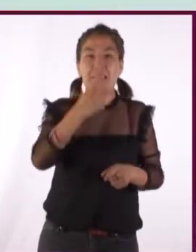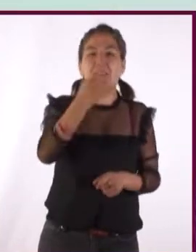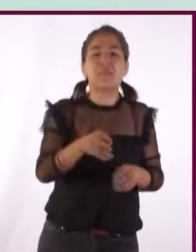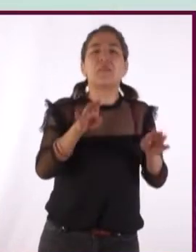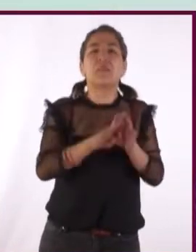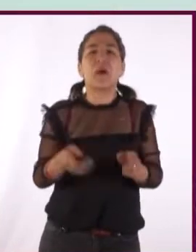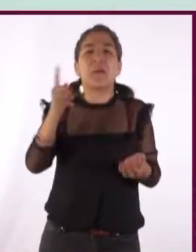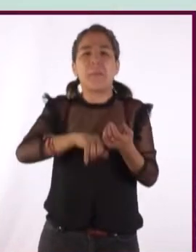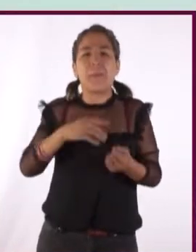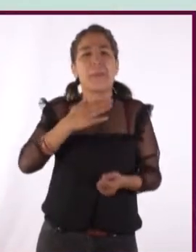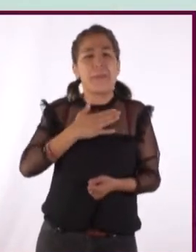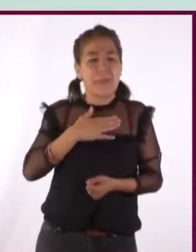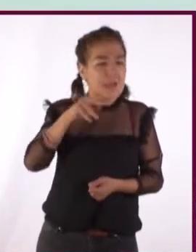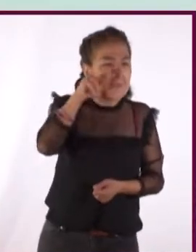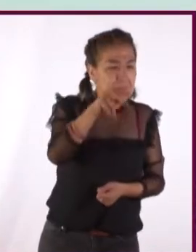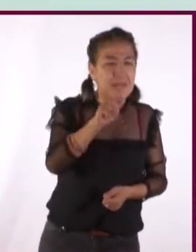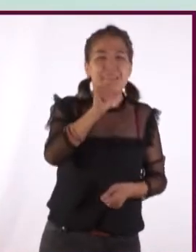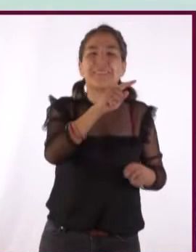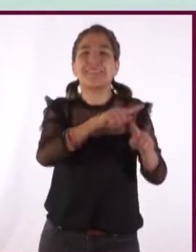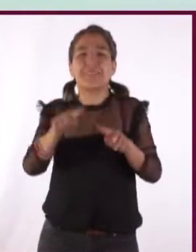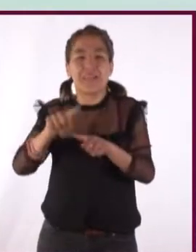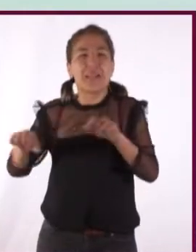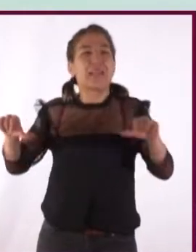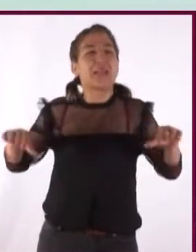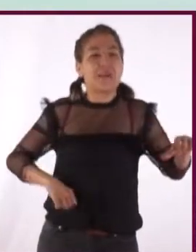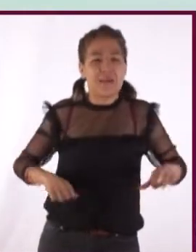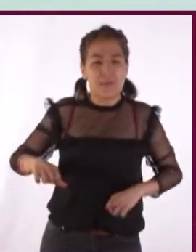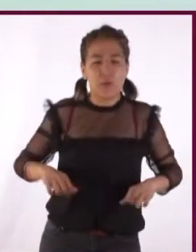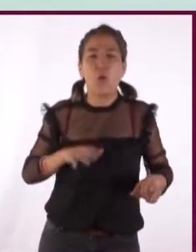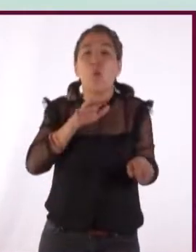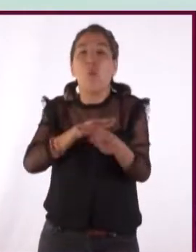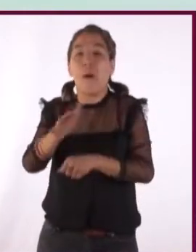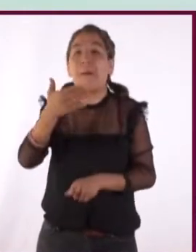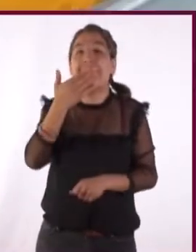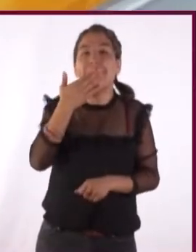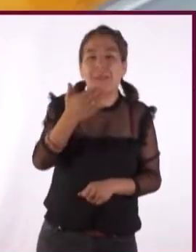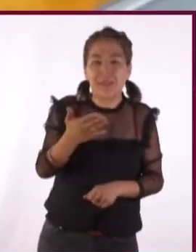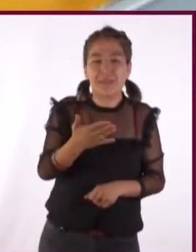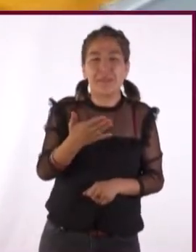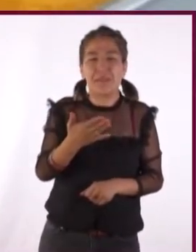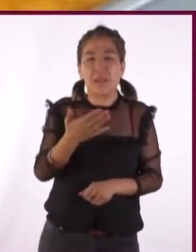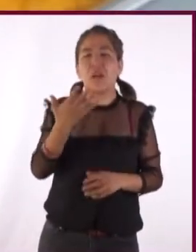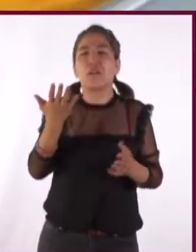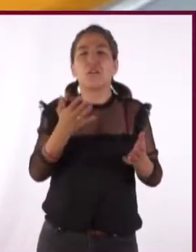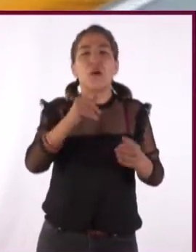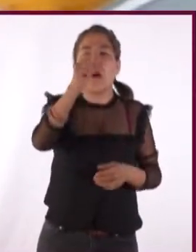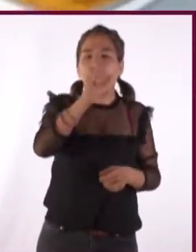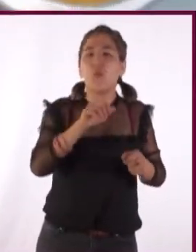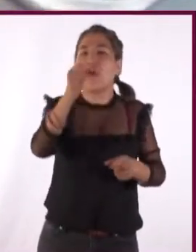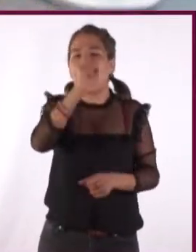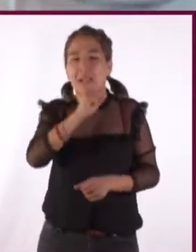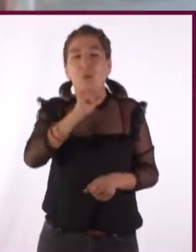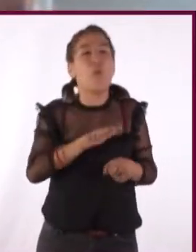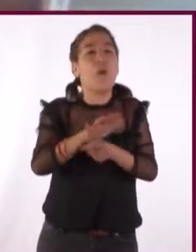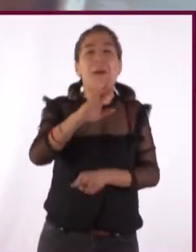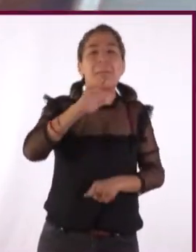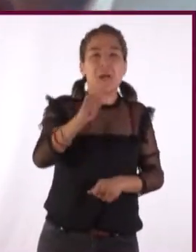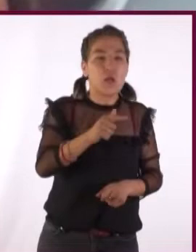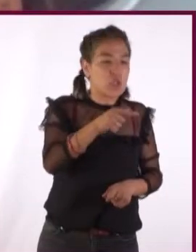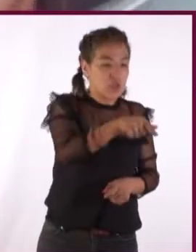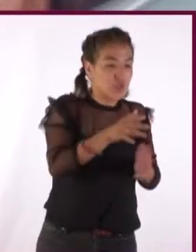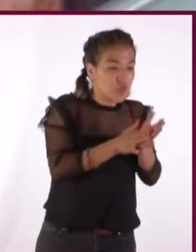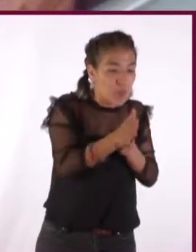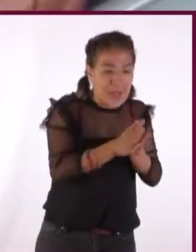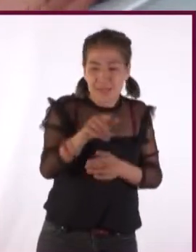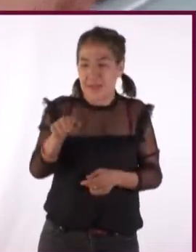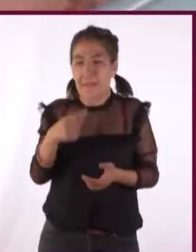es cómo yo veo ciertas cosas, ¿no? ¿Qué helado es mejor? ¿El de chocolate o el de fresa o el de vainilla?